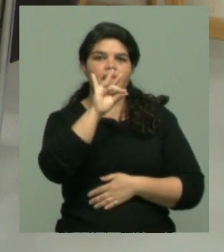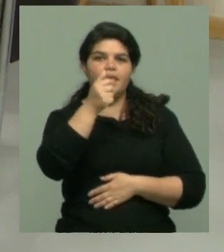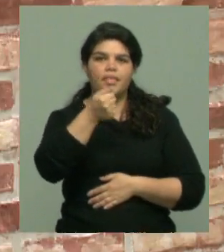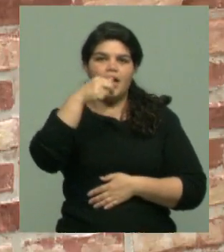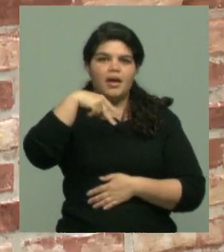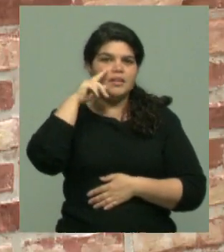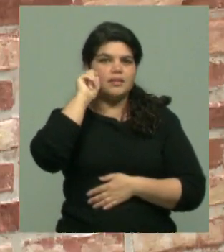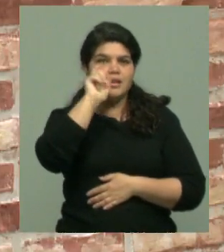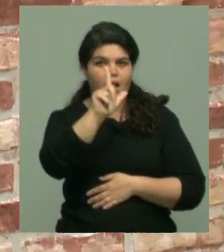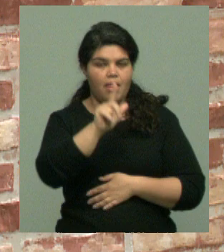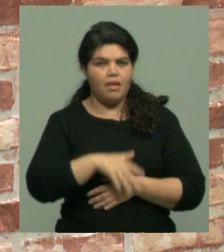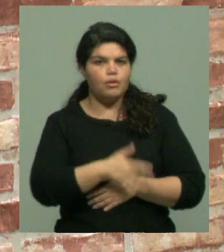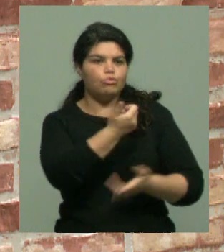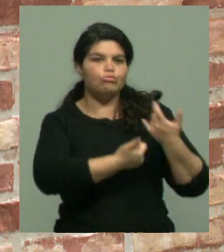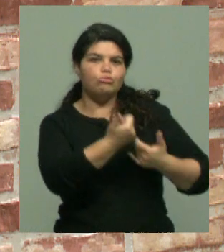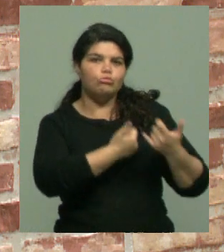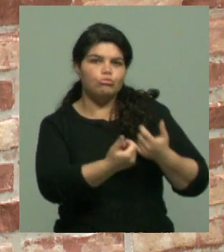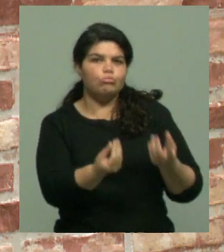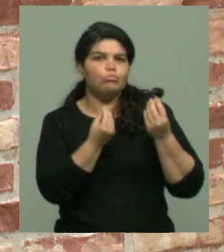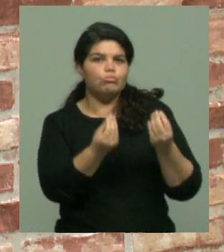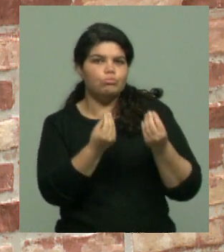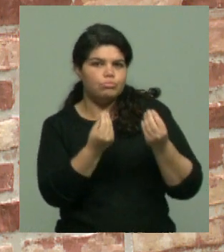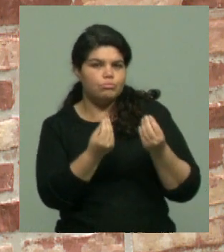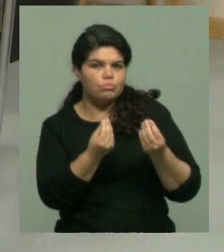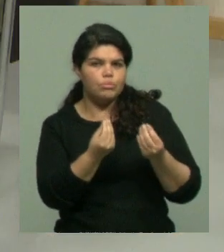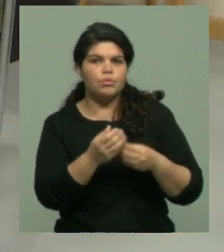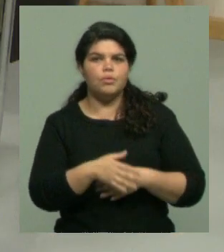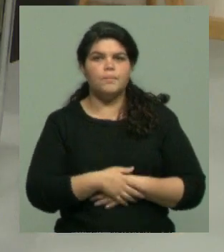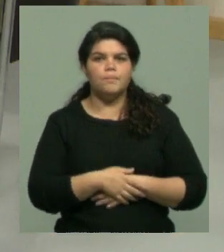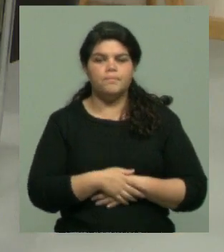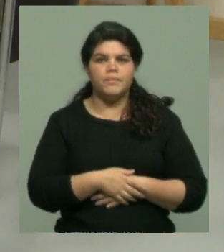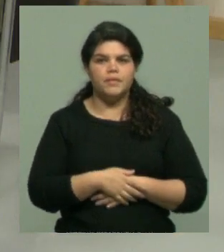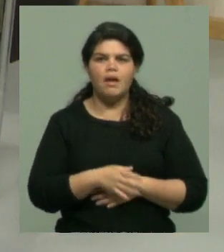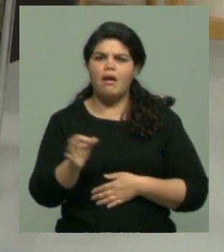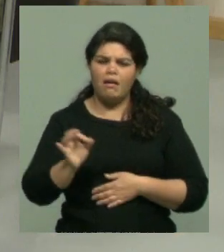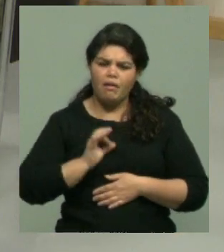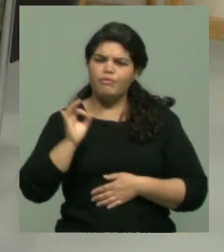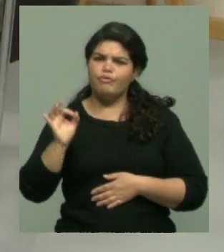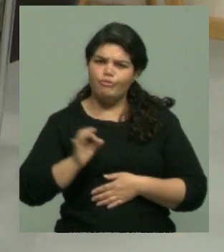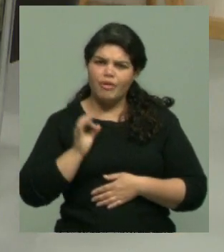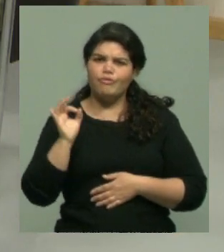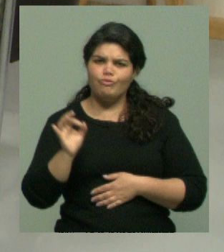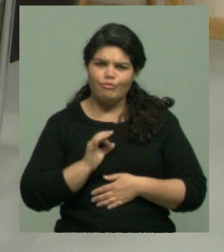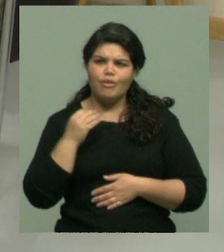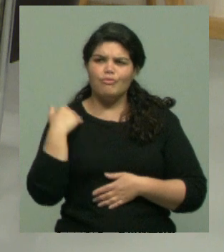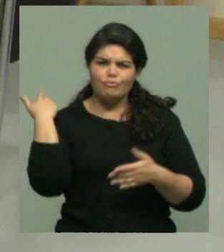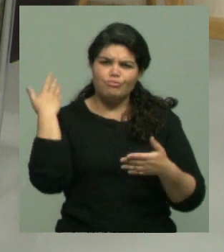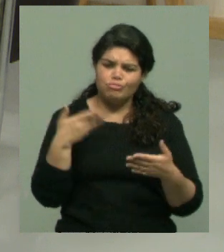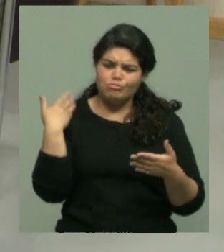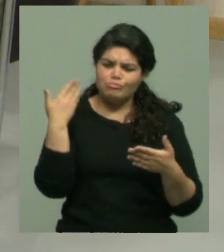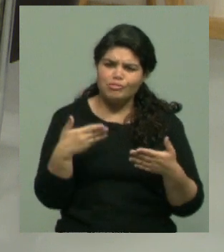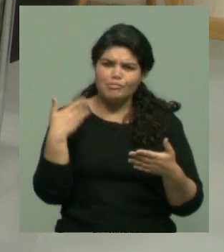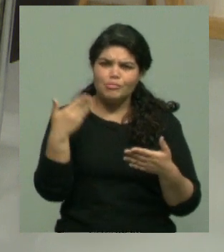sido también acompañarlos a ustedes? Digo, porque es un proceso que ha llevado muchos años esto de ocuparse, de